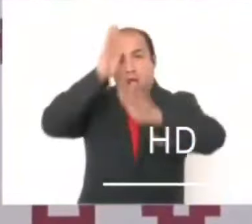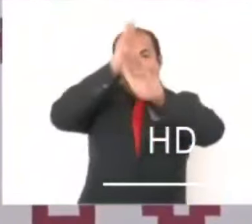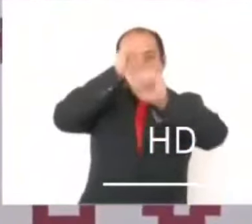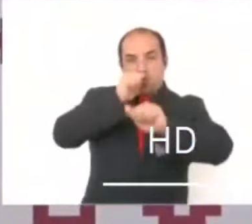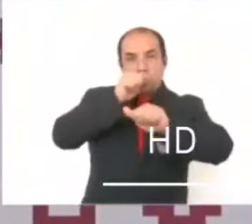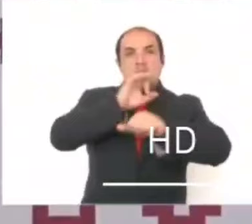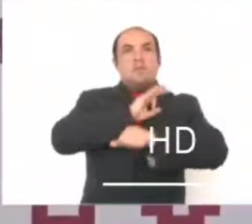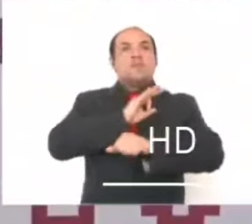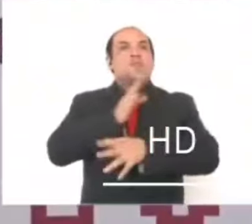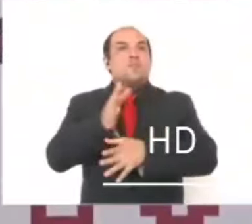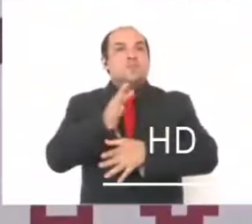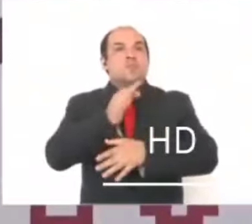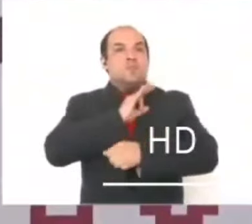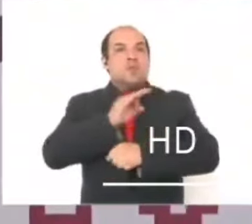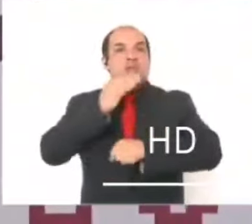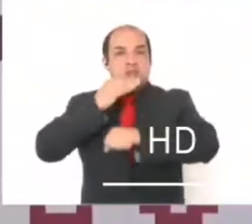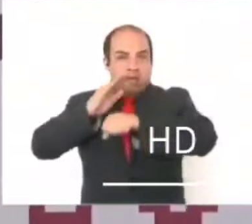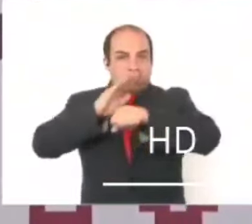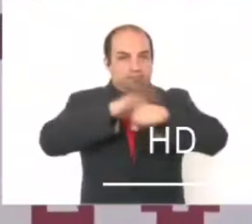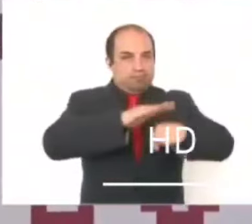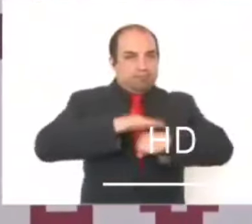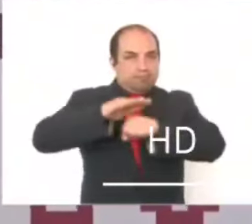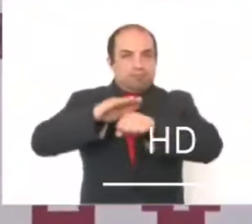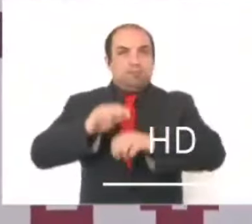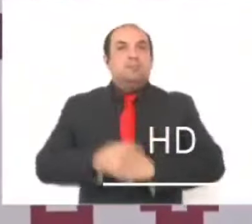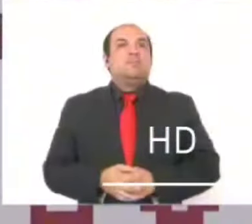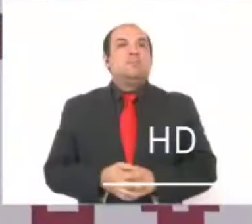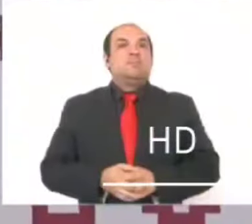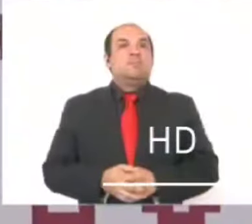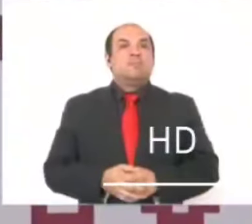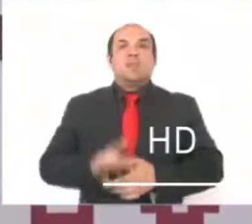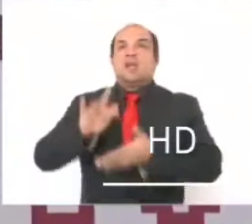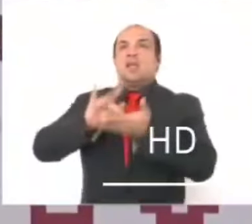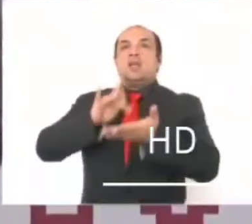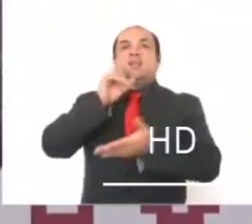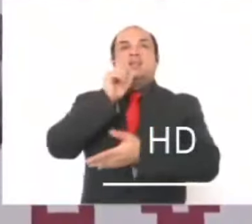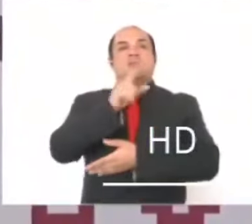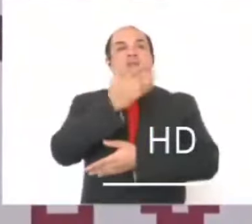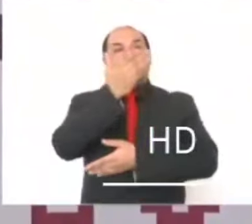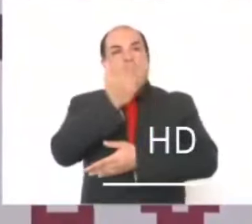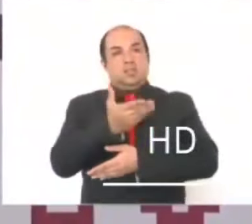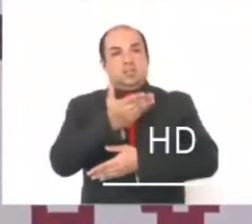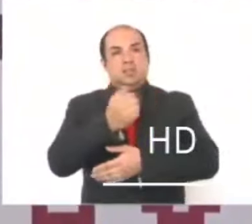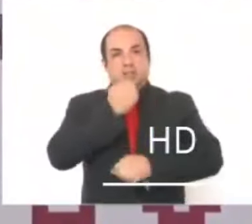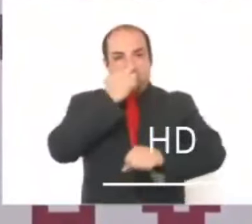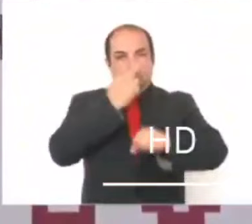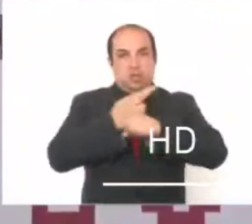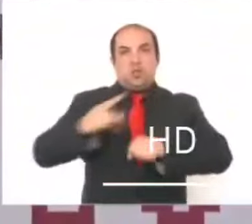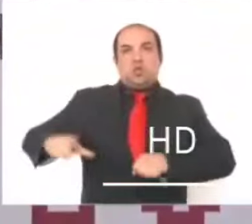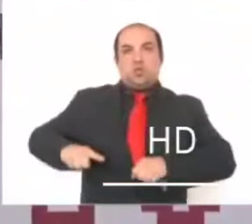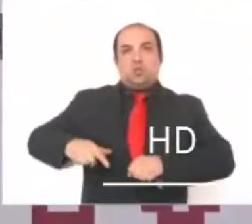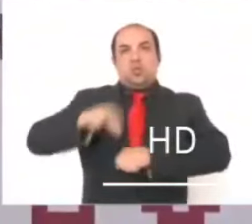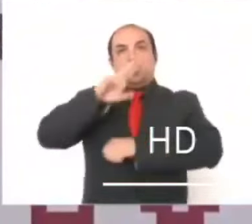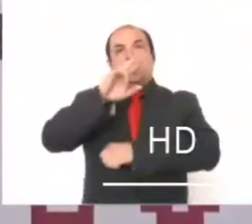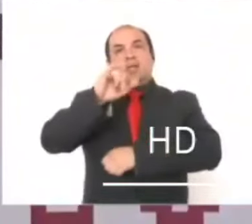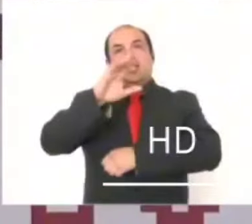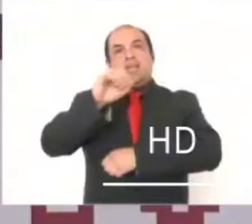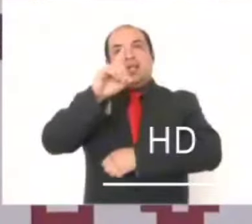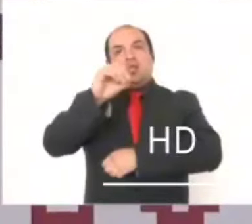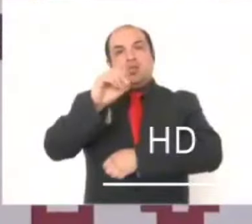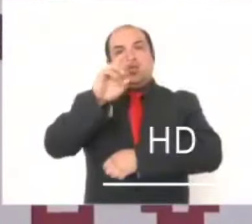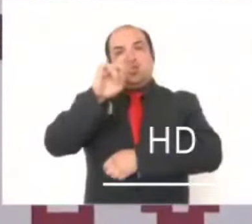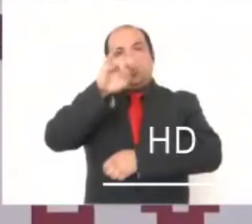sacar esta declaratoria. Agradecerle también al secretario de Gobierno Local, Ricardo Ruiz, muchas